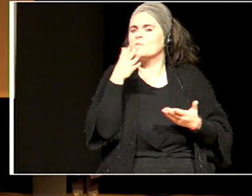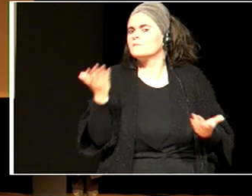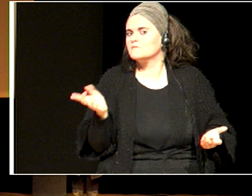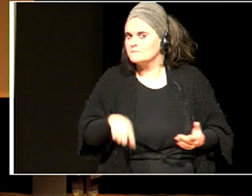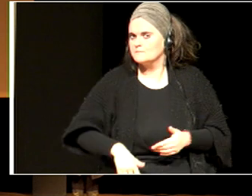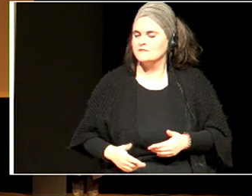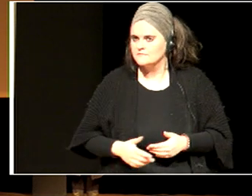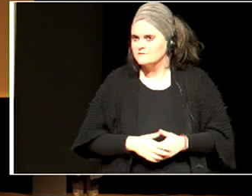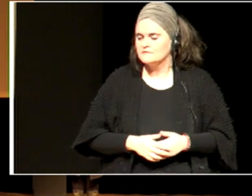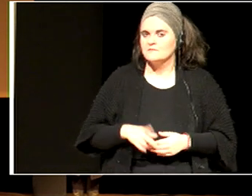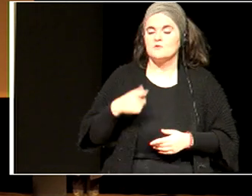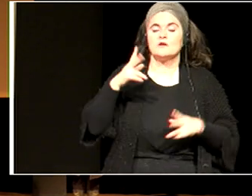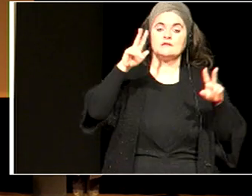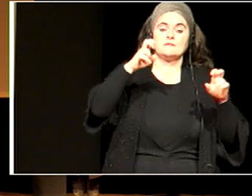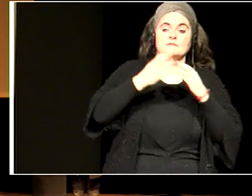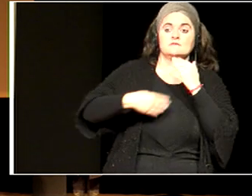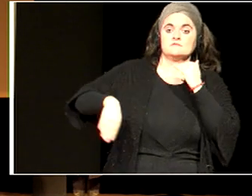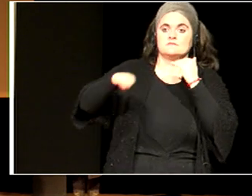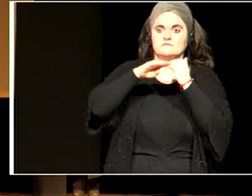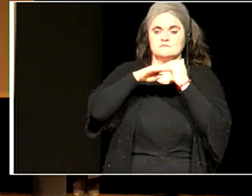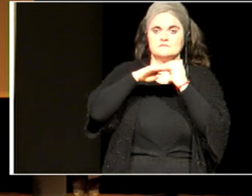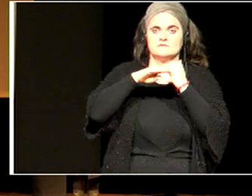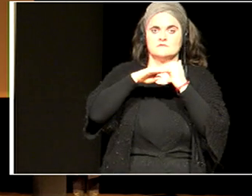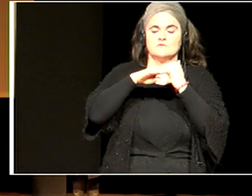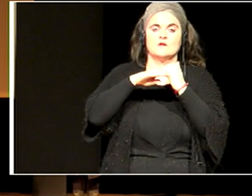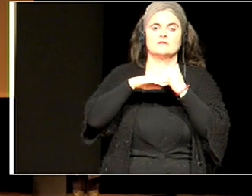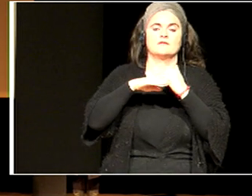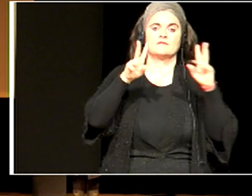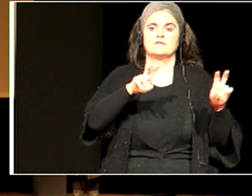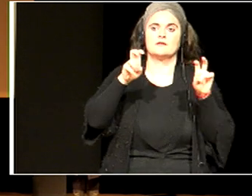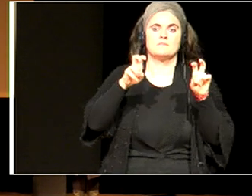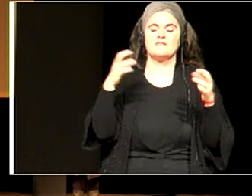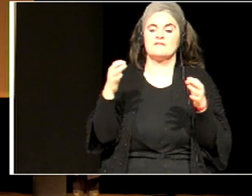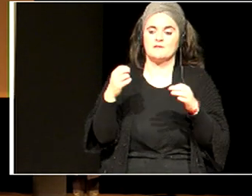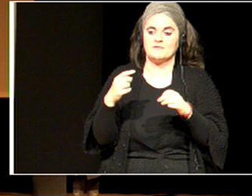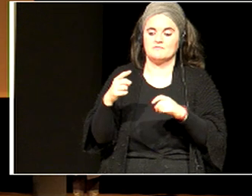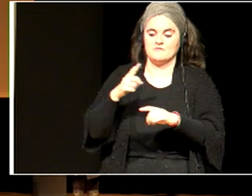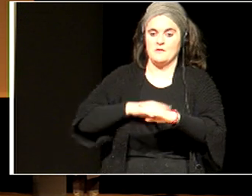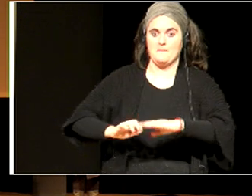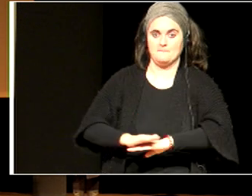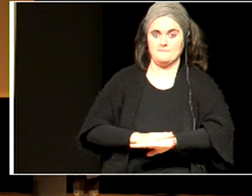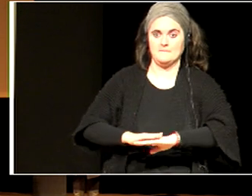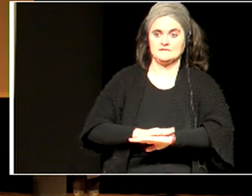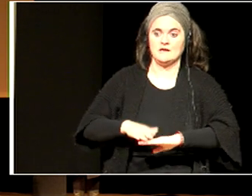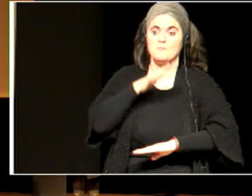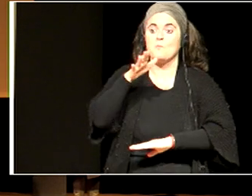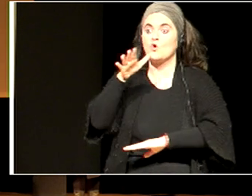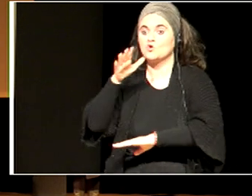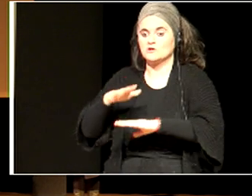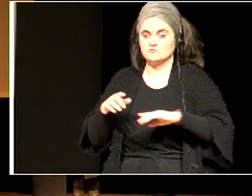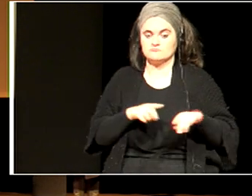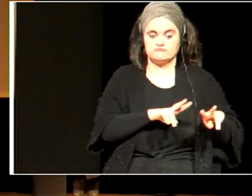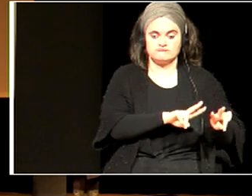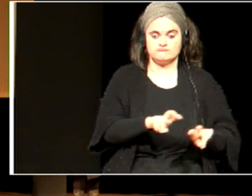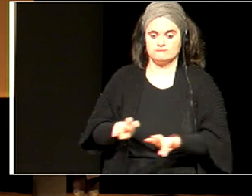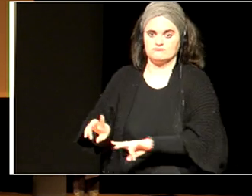podemos llevar los temas de igualdad sin llevar la base también las causas de todo esto porque así es como podemos destruir al patriarcado no